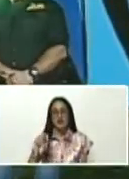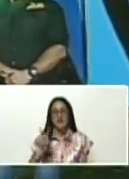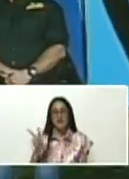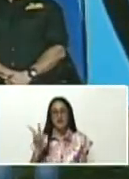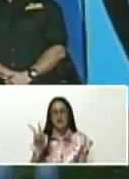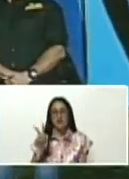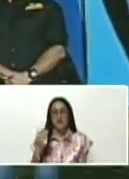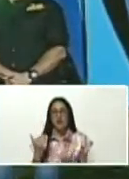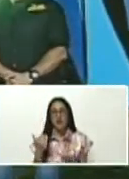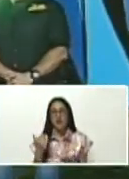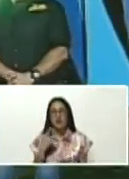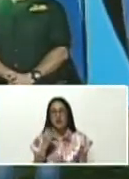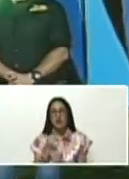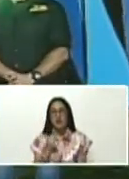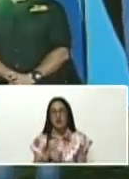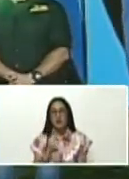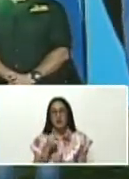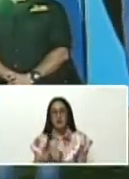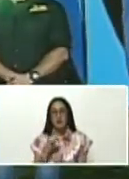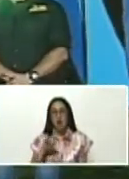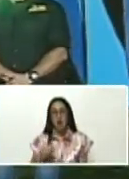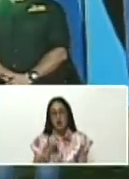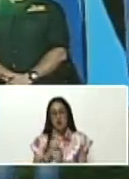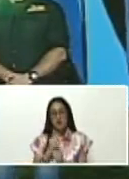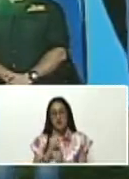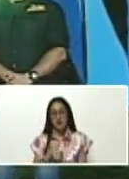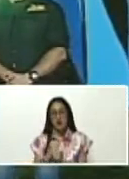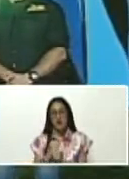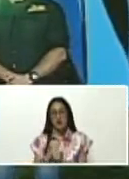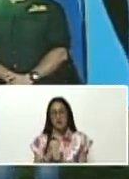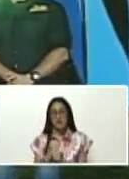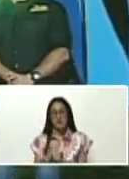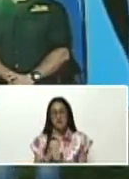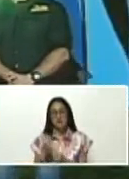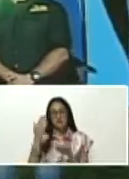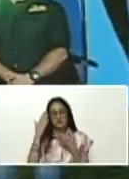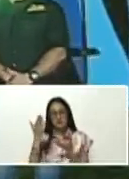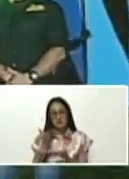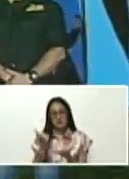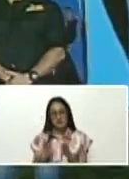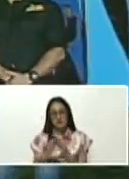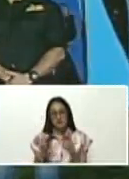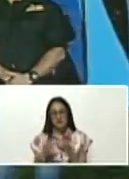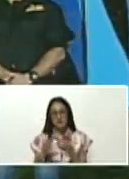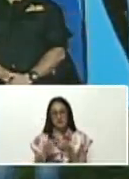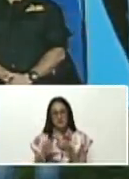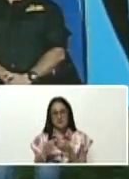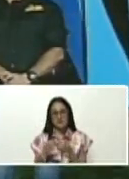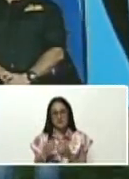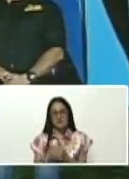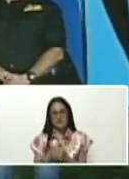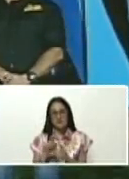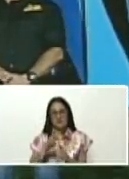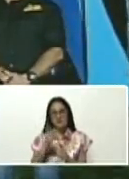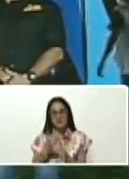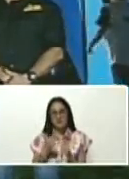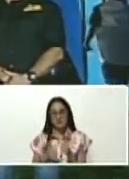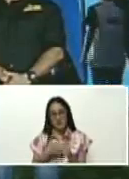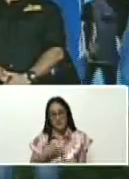como usted lo ha dicho, en esta jornada de trabajo productiva, al cual saludamos a todo su equipo, a la doctora vicepresidenta